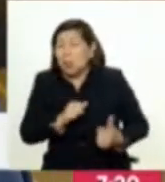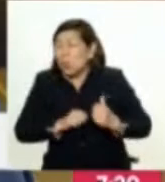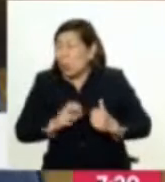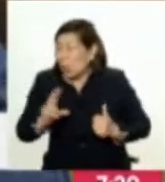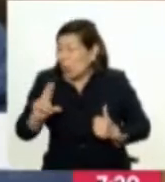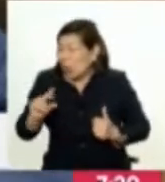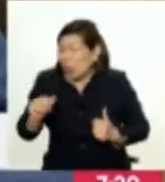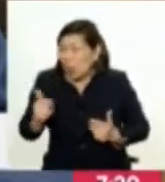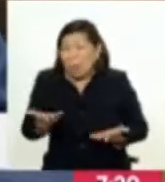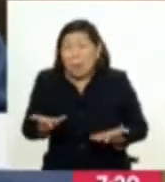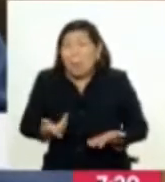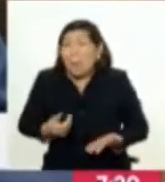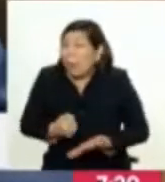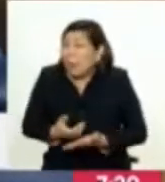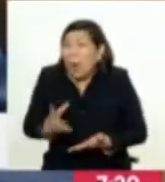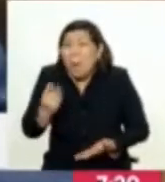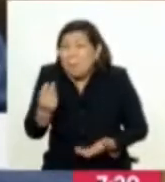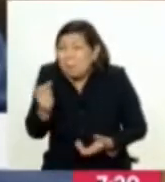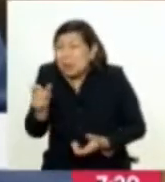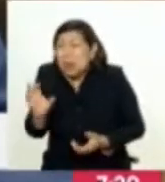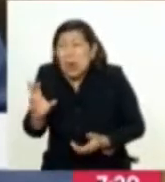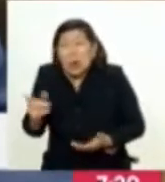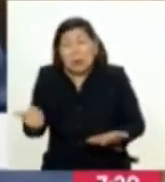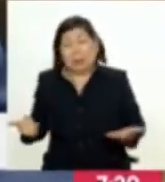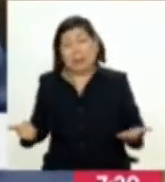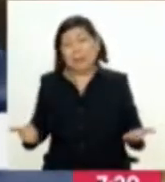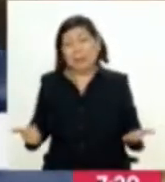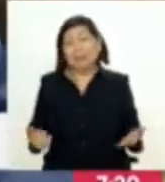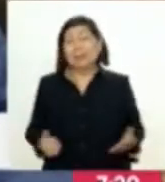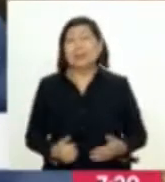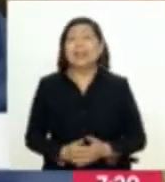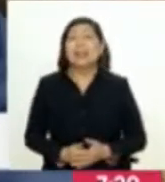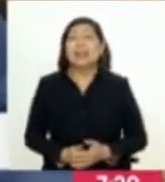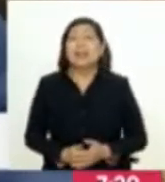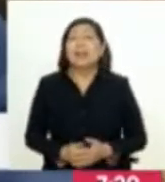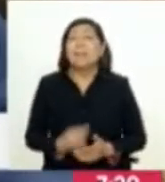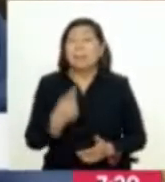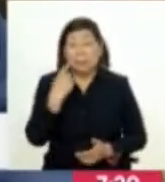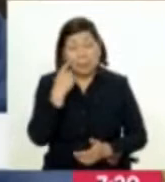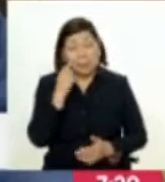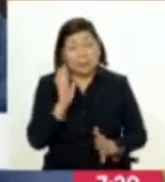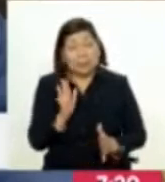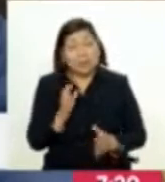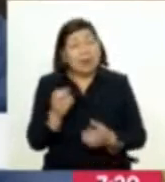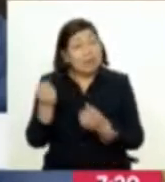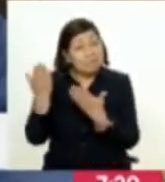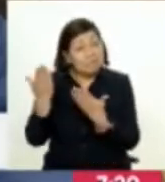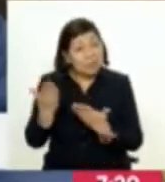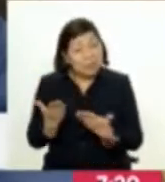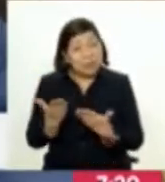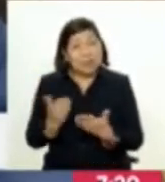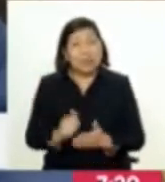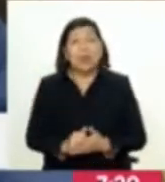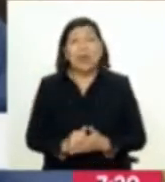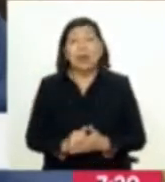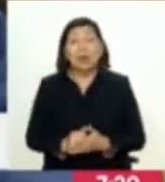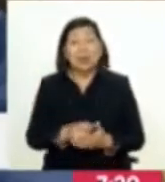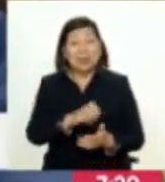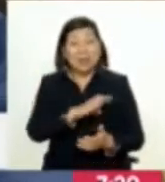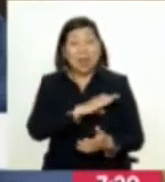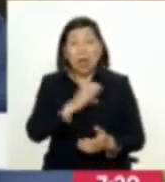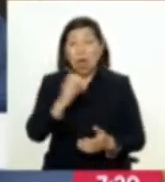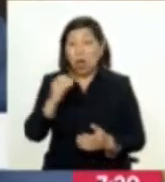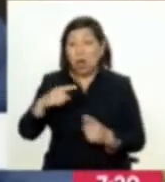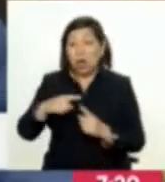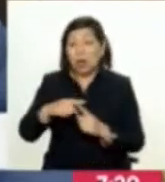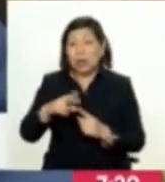ha permitido atender. Un dato clave, sé que estamos contra el tiempo, ¿no? Fíjese, la información que nos ha dado la Contraloría, ¿no?,